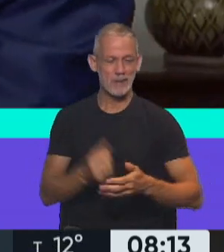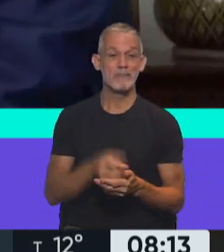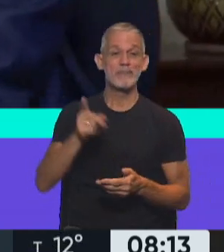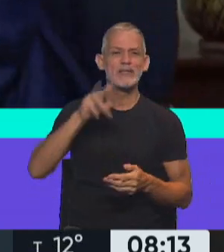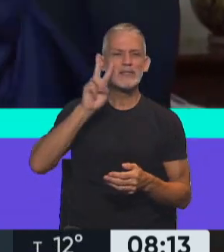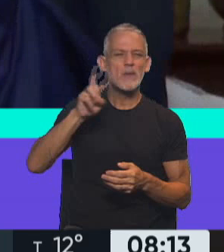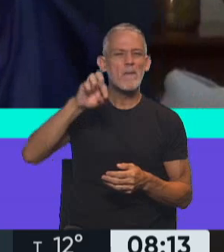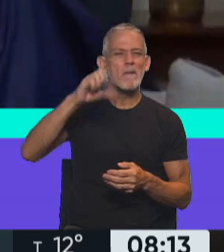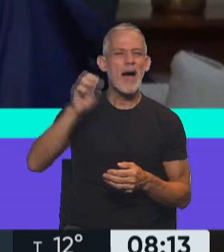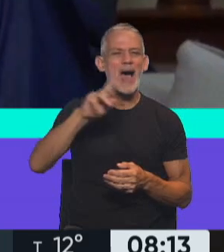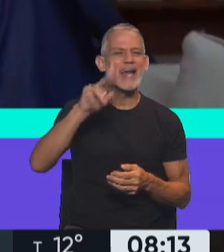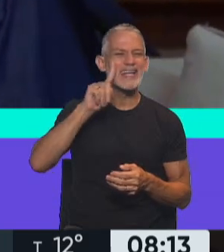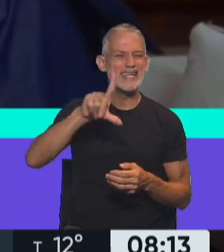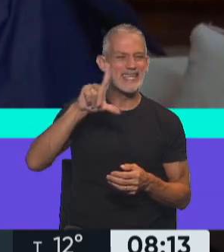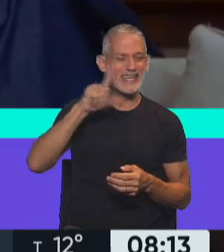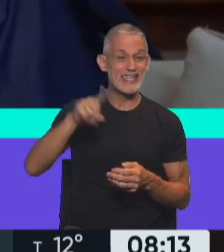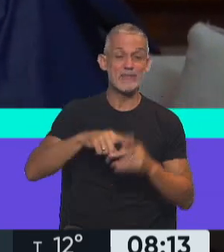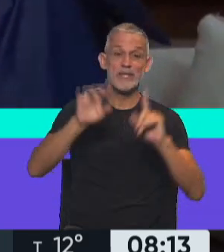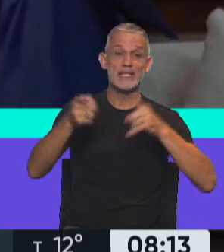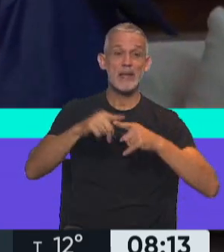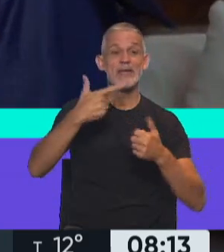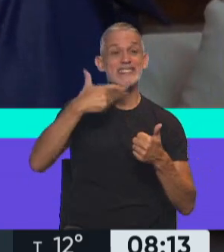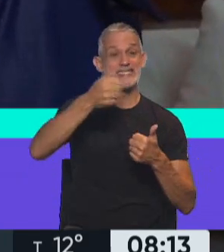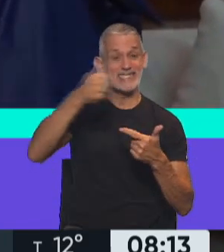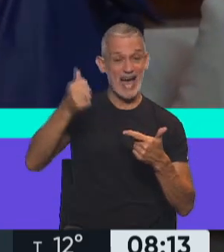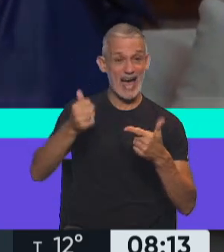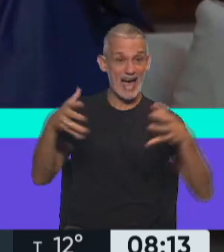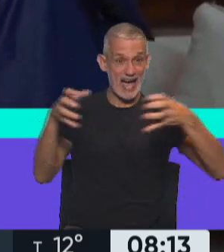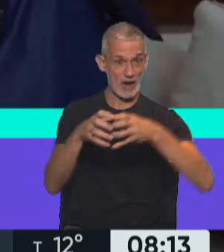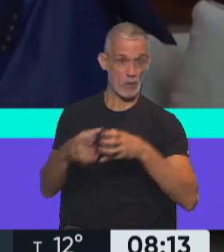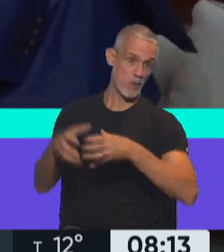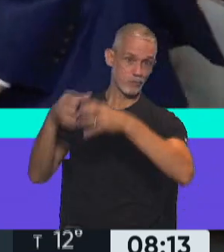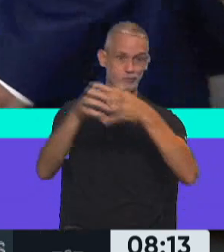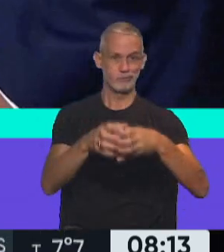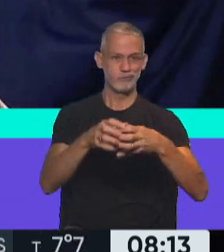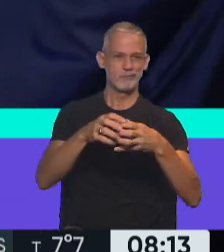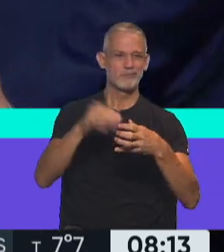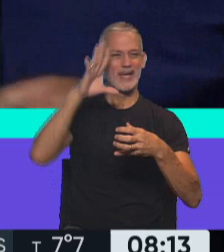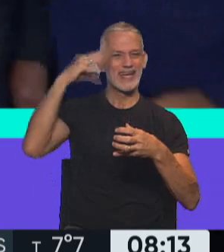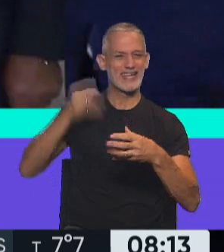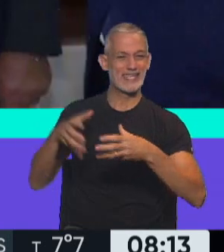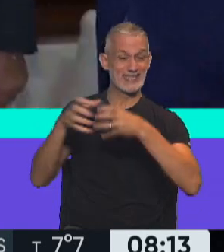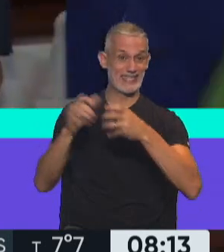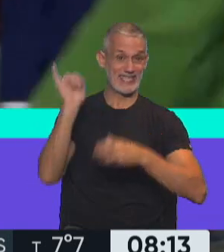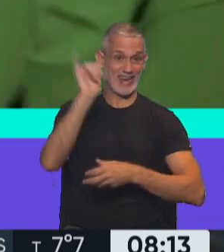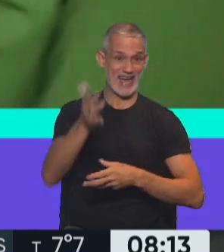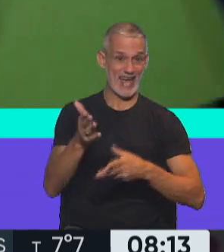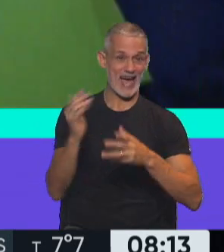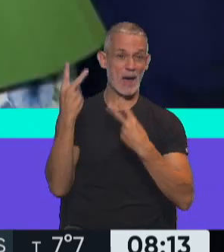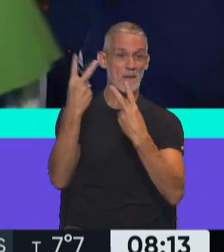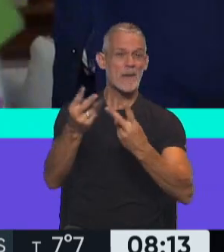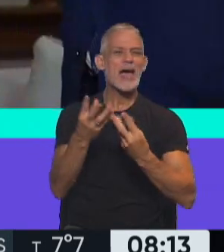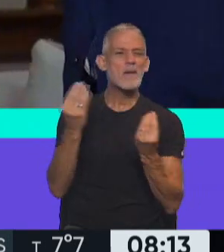lo ve a Parrilli, también a Rodríguez Saá como parte de la comitiva que acompañó a la vicepresidenta justamente para